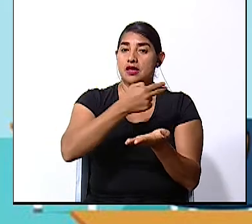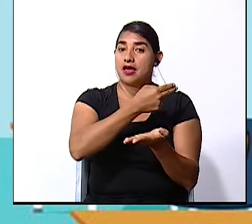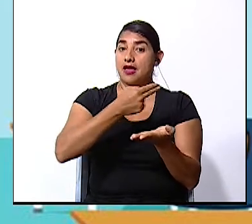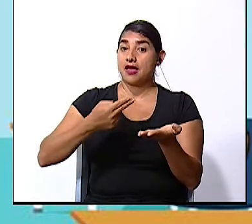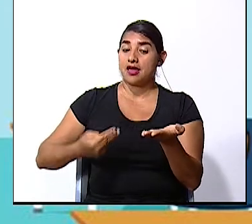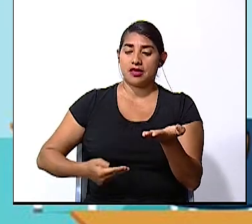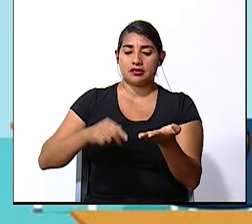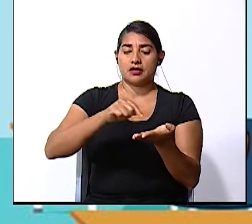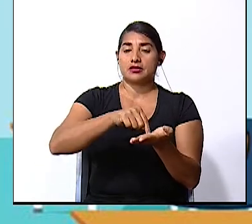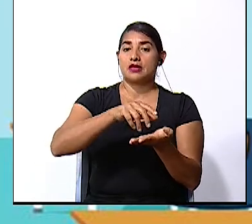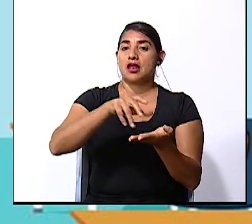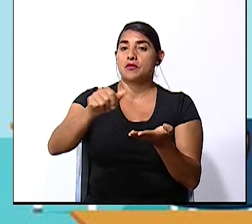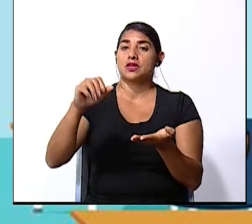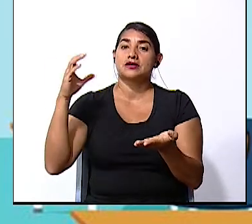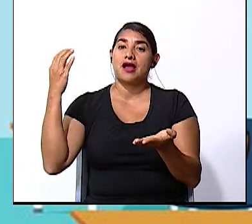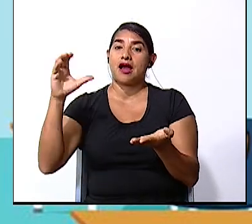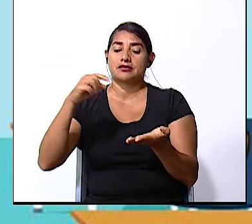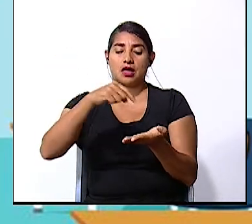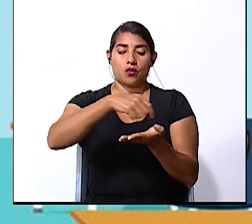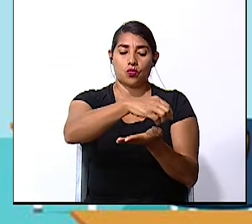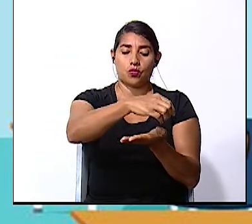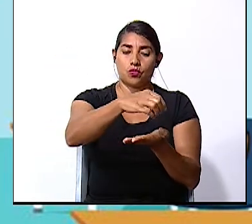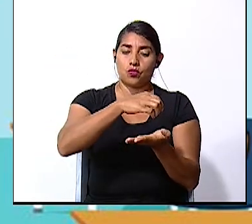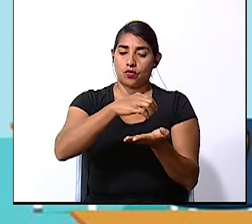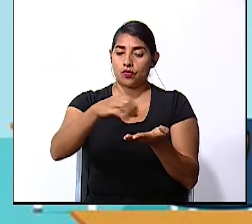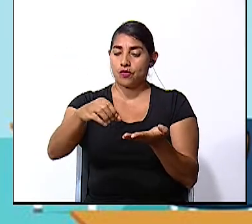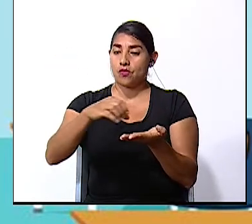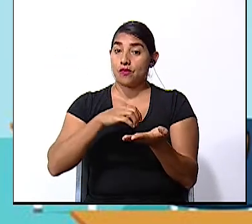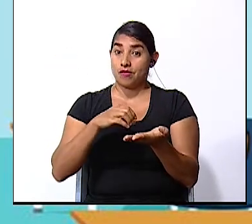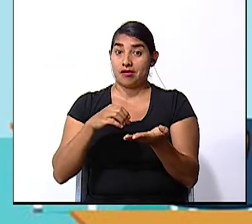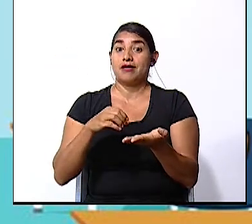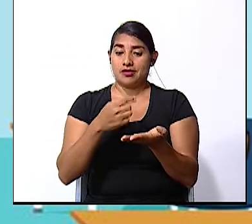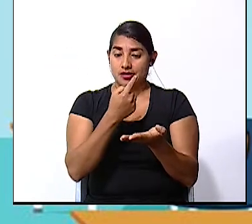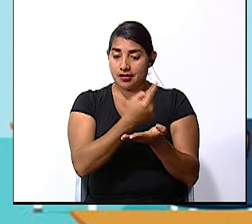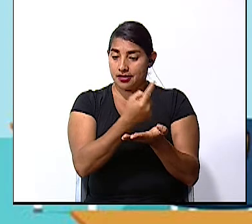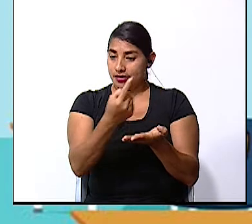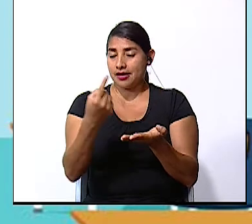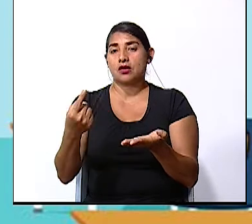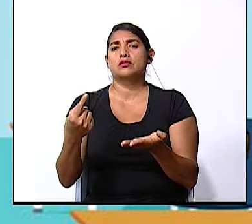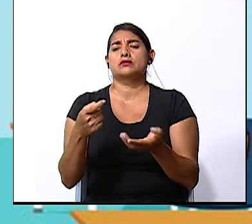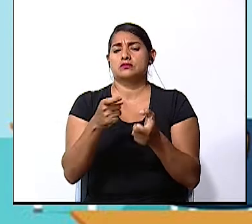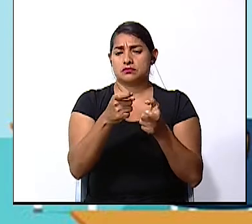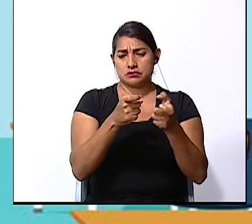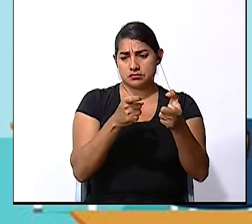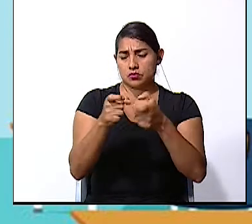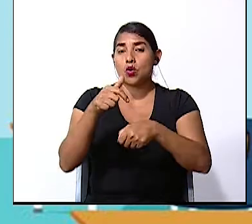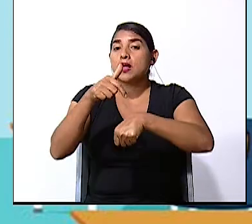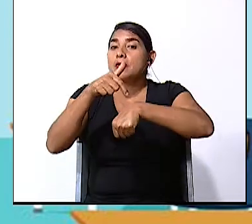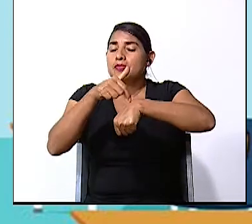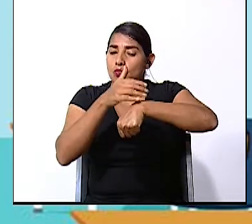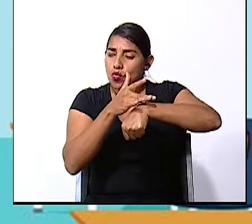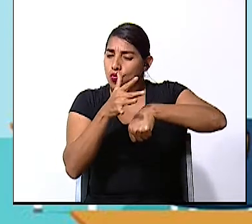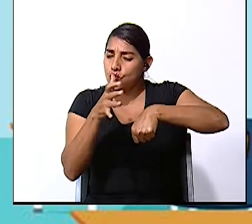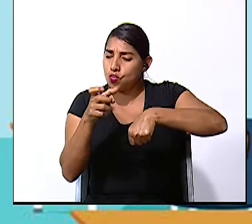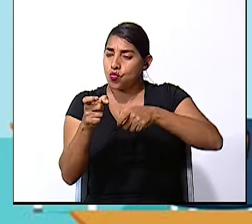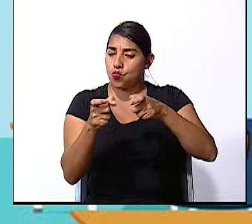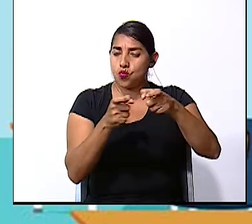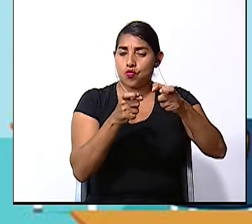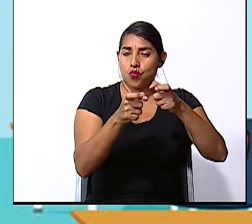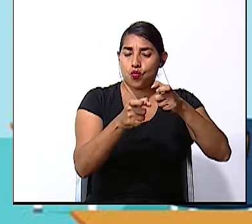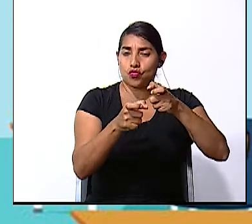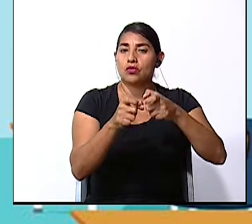Heredia y 3 meses Cartago. Cada uno ejercía por ese tiempo la capitalidad.